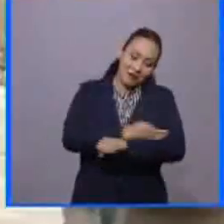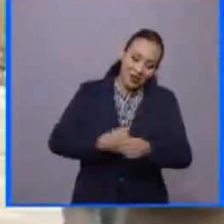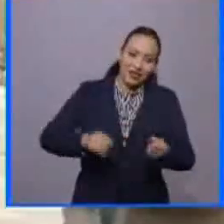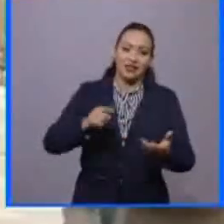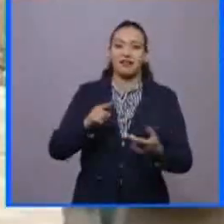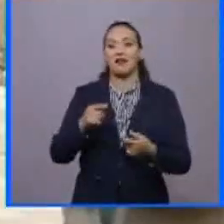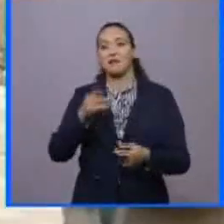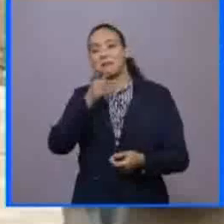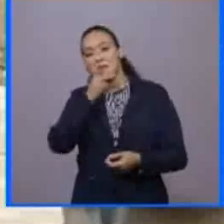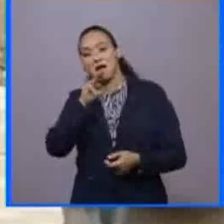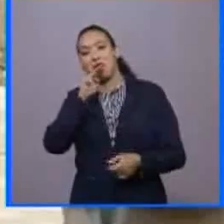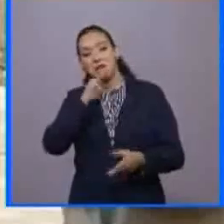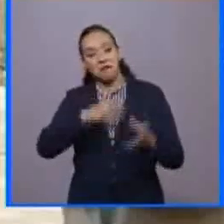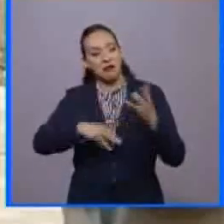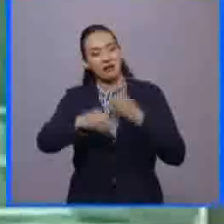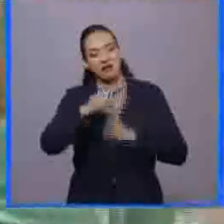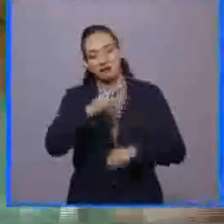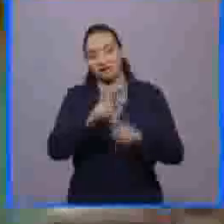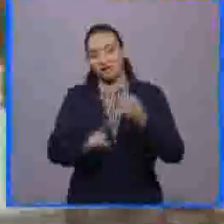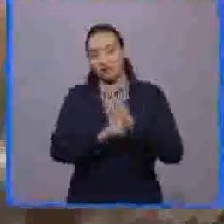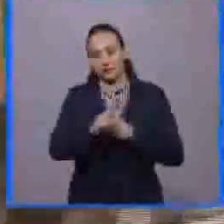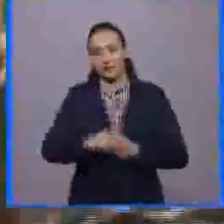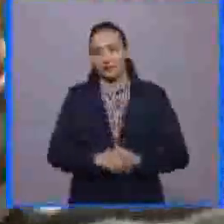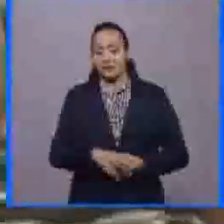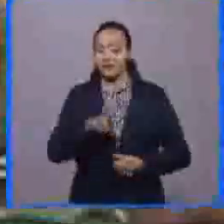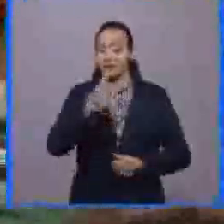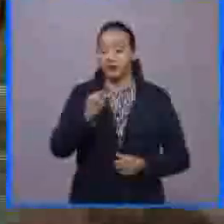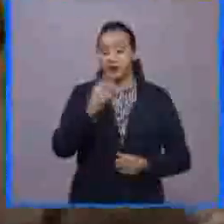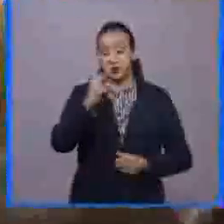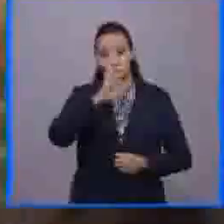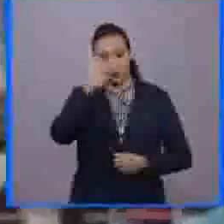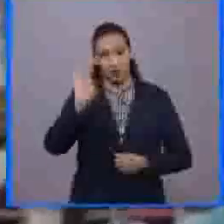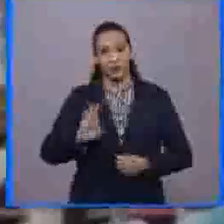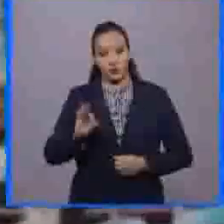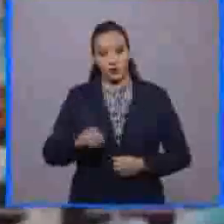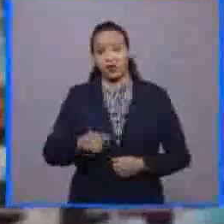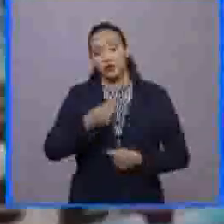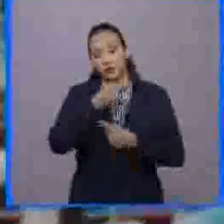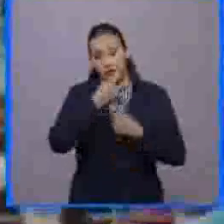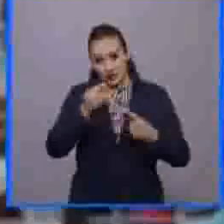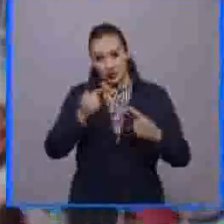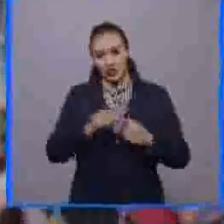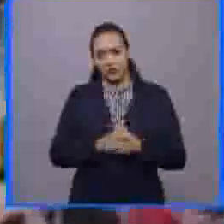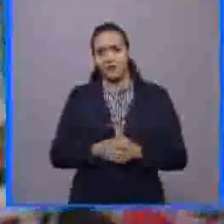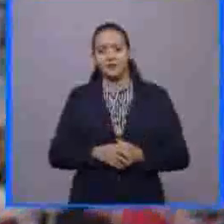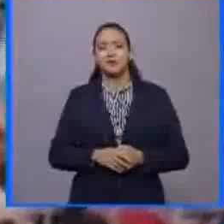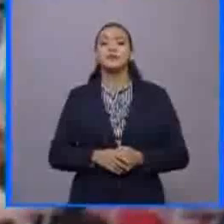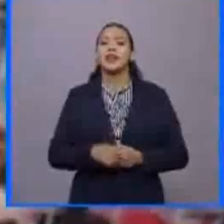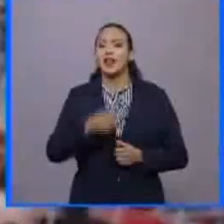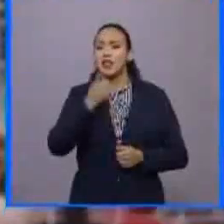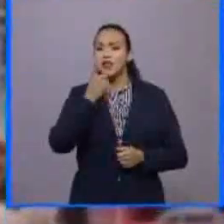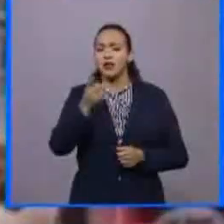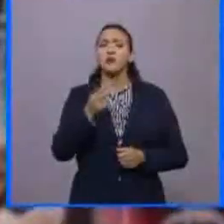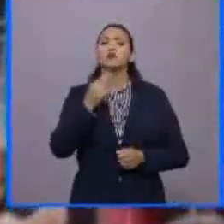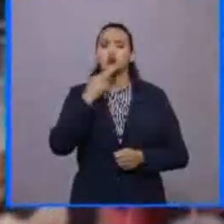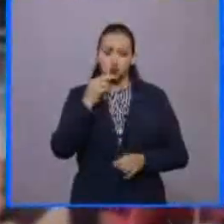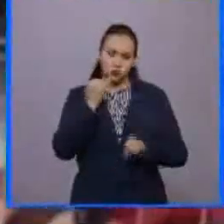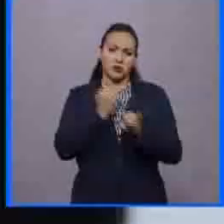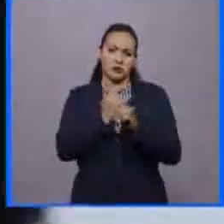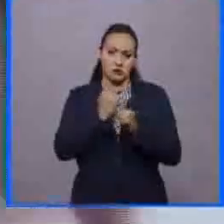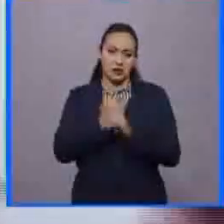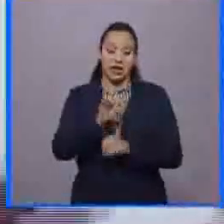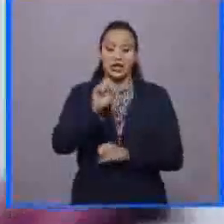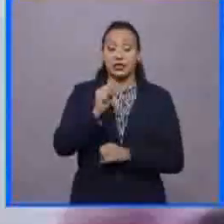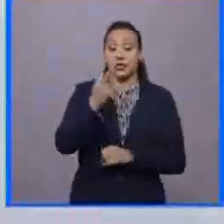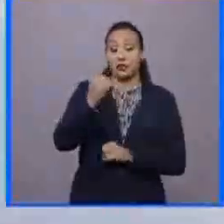pareja, compañeros o amistades. El 82% de la población infantil y adolescente reveló usar Internet y